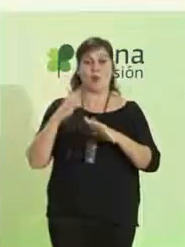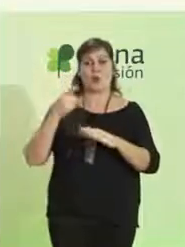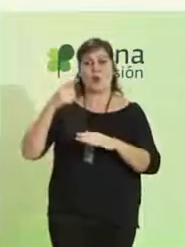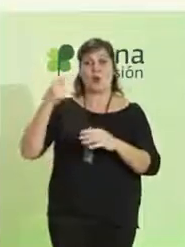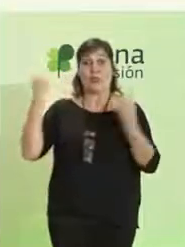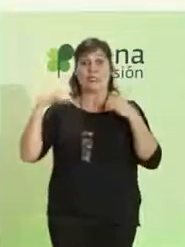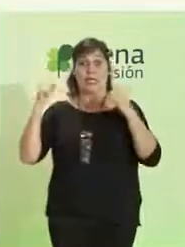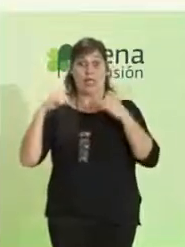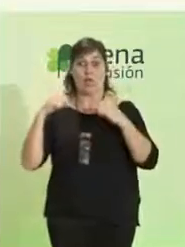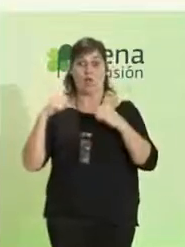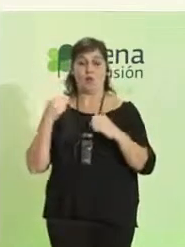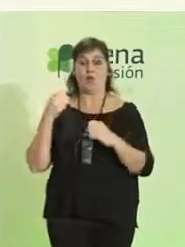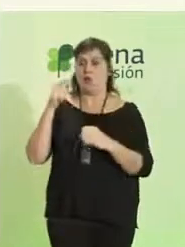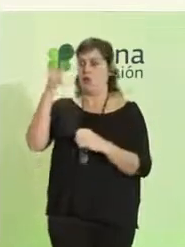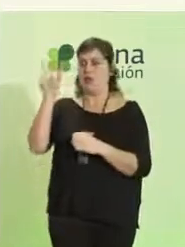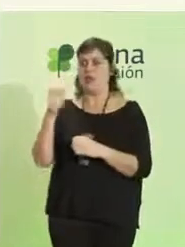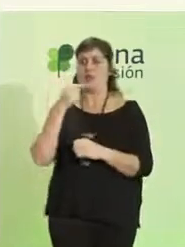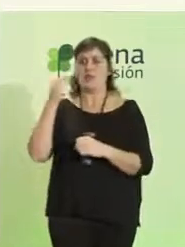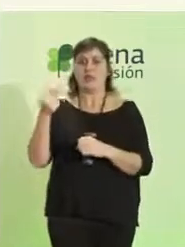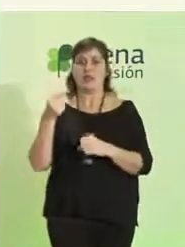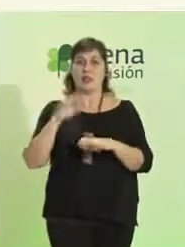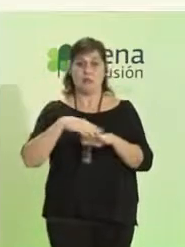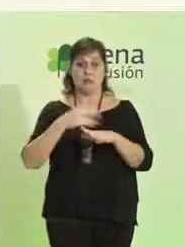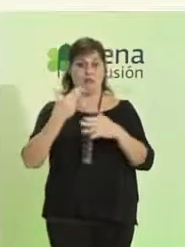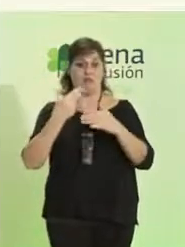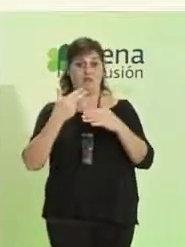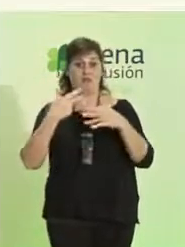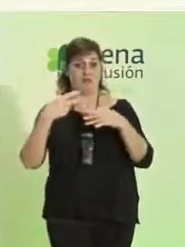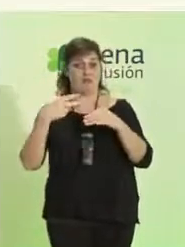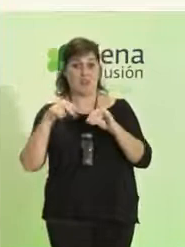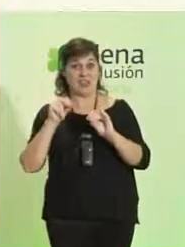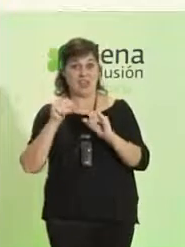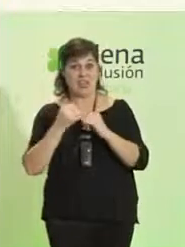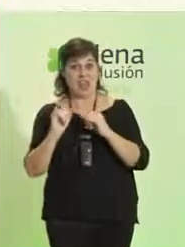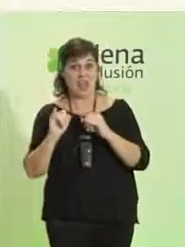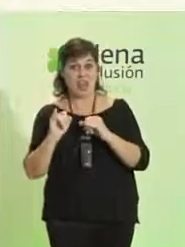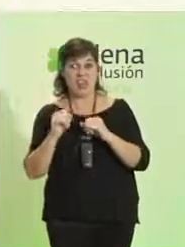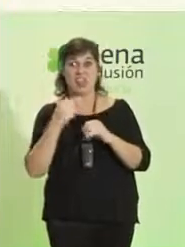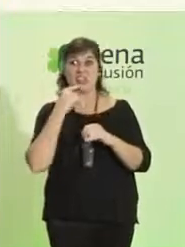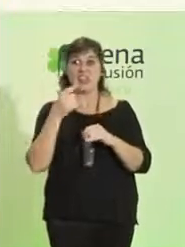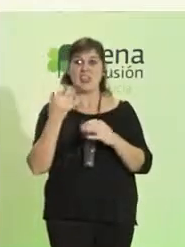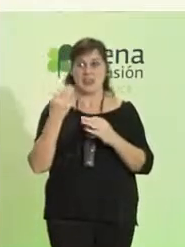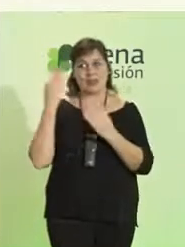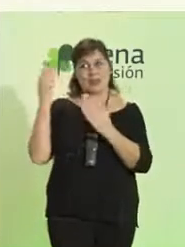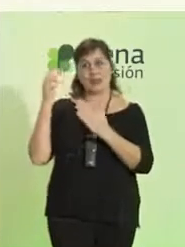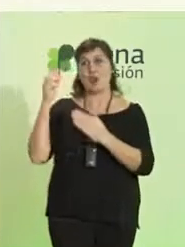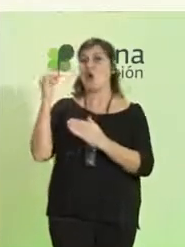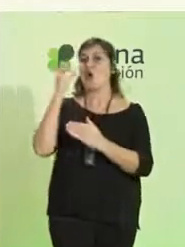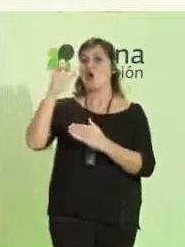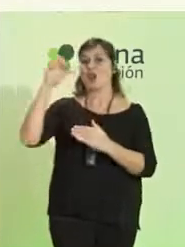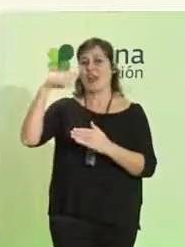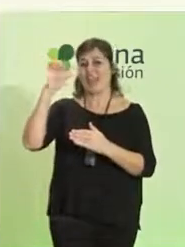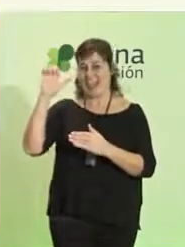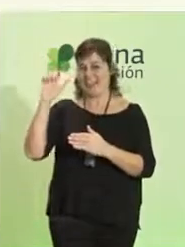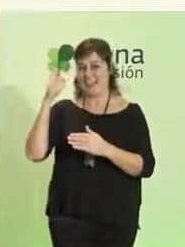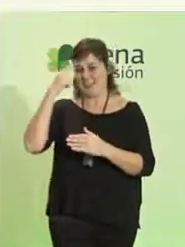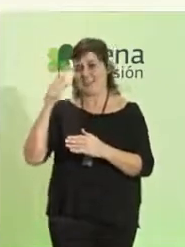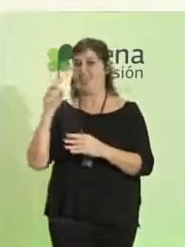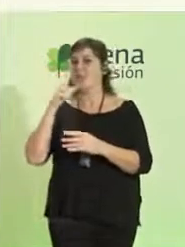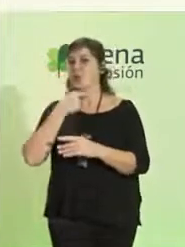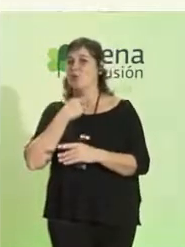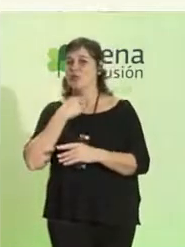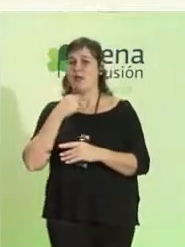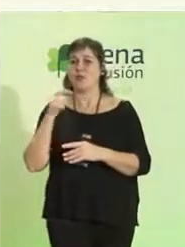dijo, de cierre, uno de los insertos, y esto va dedicado a Jorge también, que está por ahí, que sé que le gusta, uno